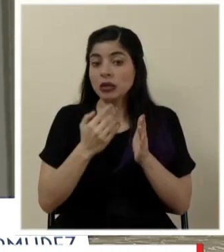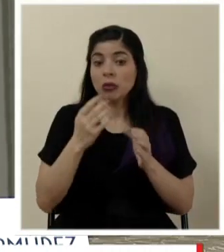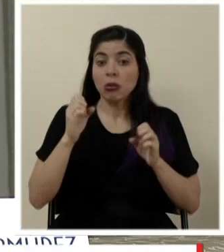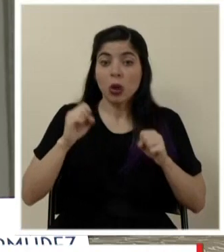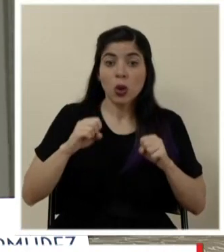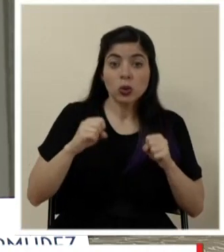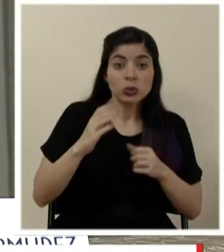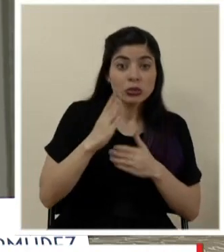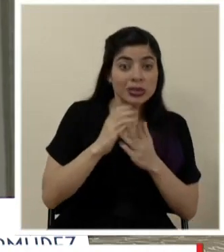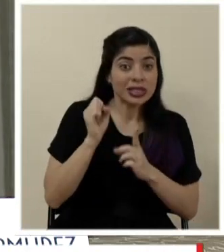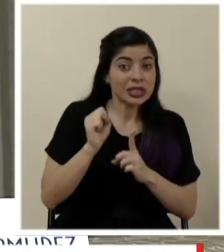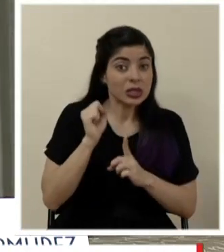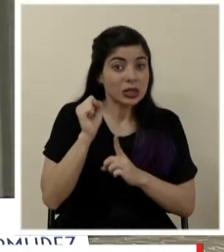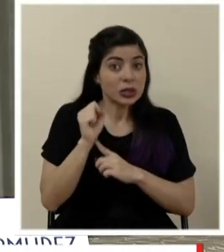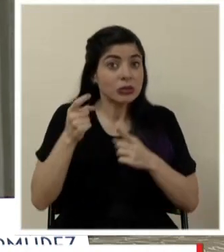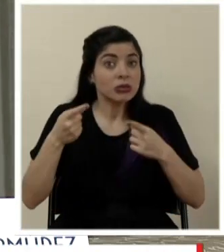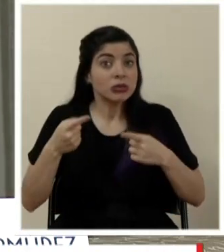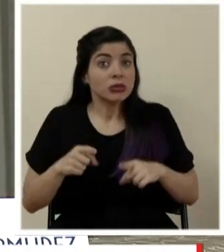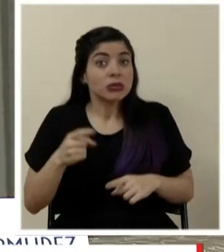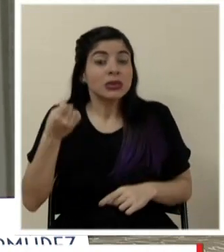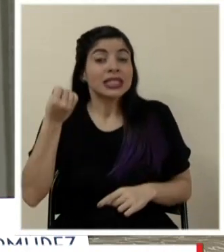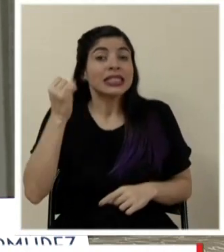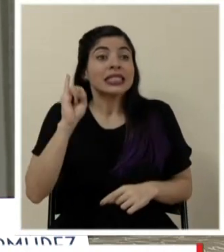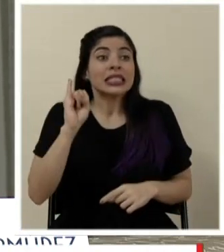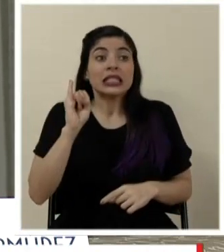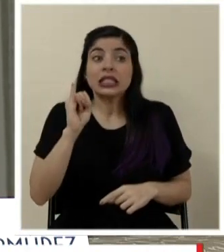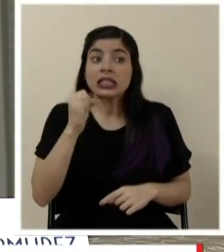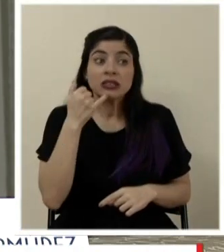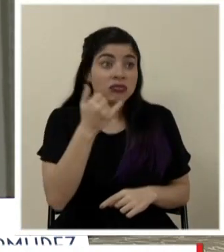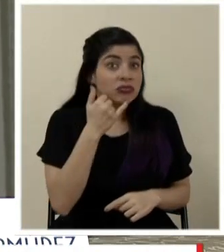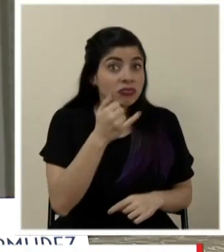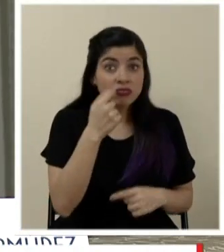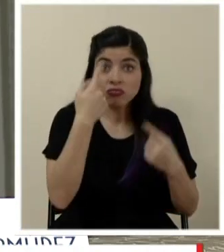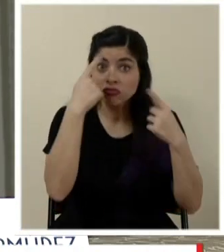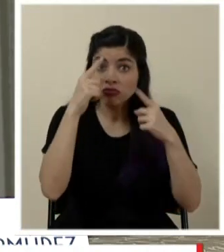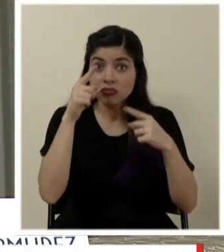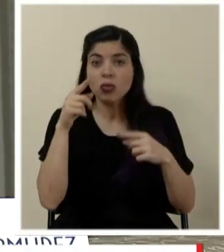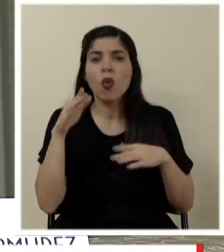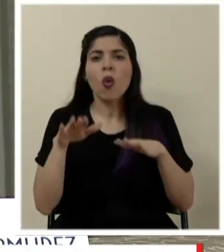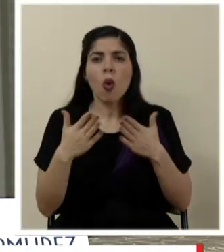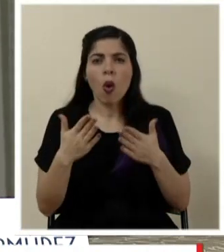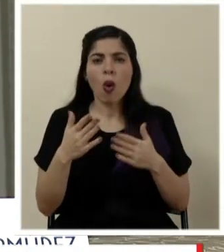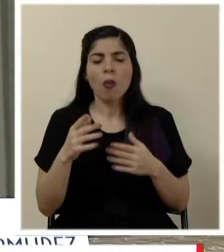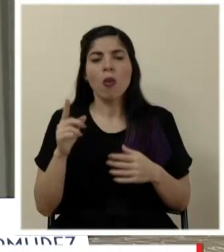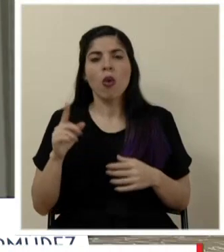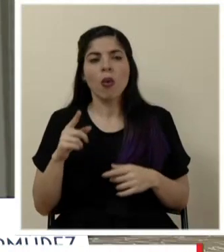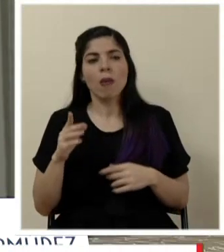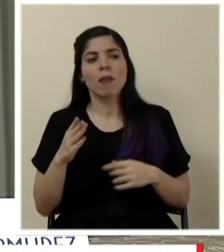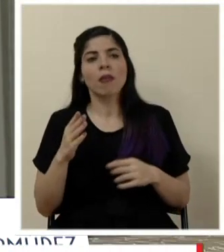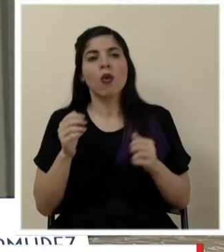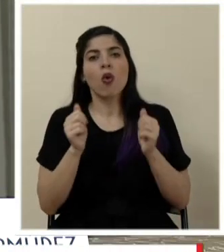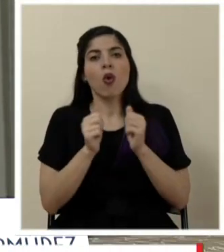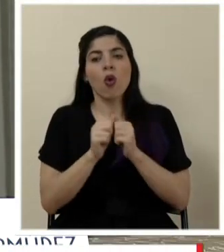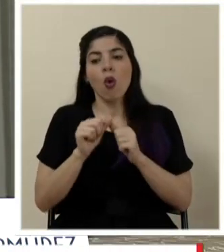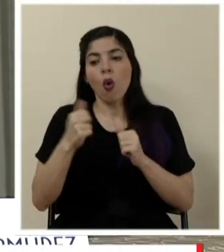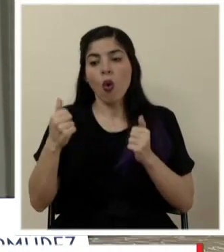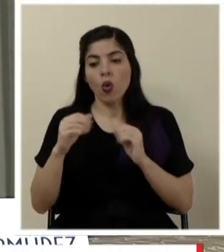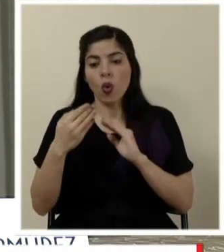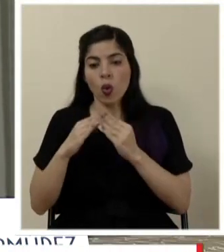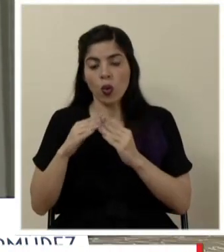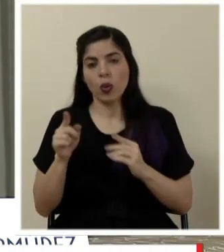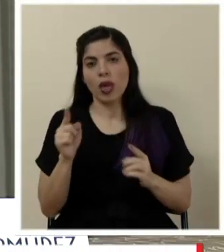que alguna situación sucediese, si no se logran localizar, se localizan con el resto de fuerzas de la